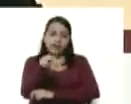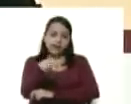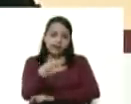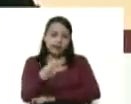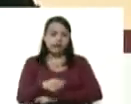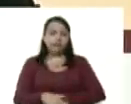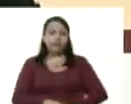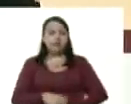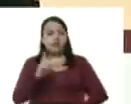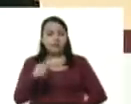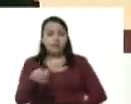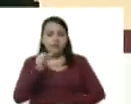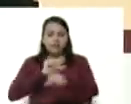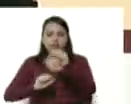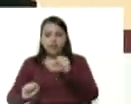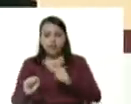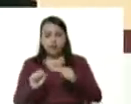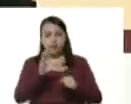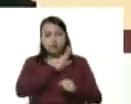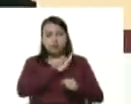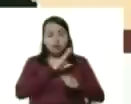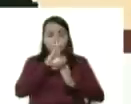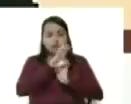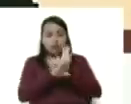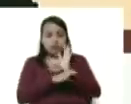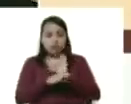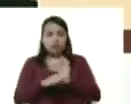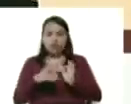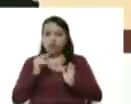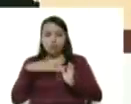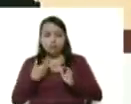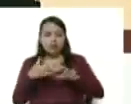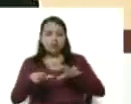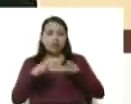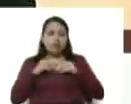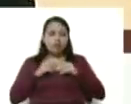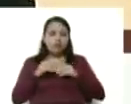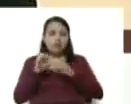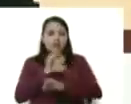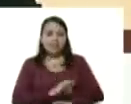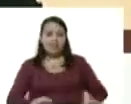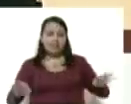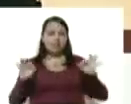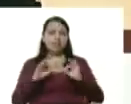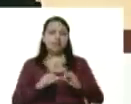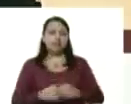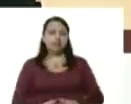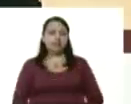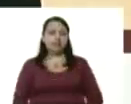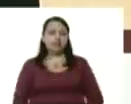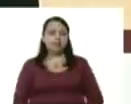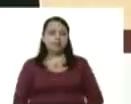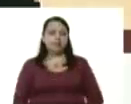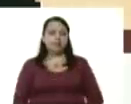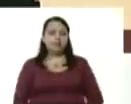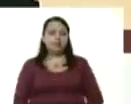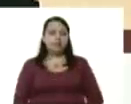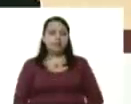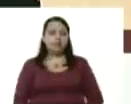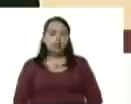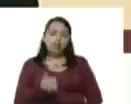la Constitución. Nosotros no podemos aceptar bajo ningún criterio que se